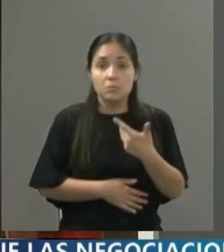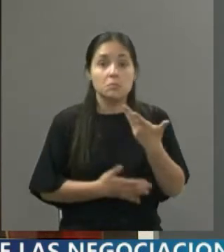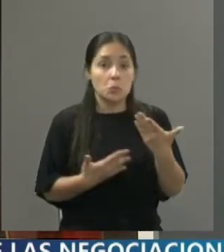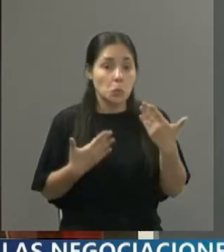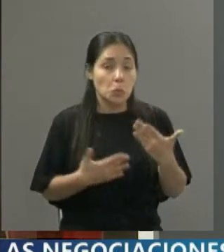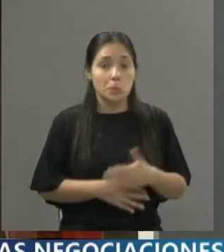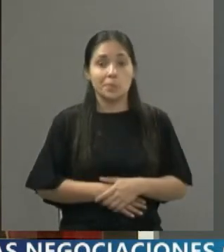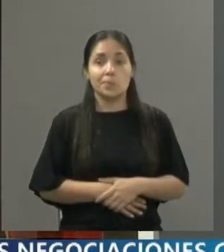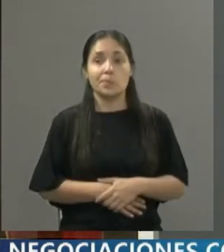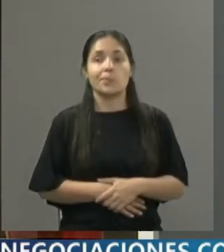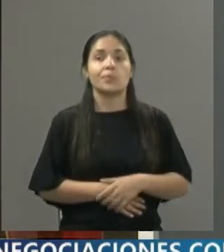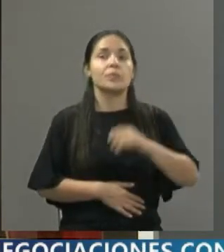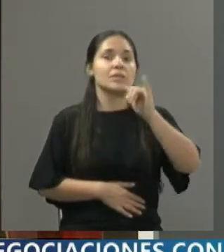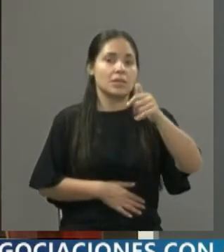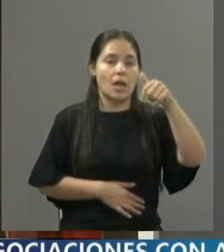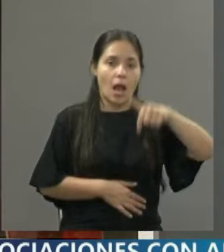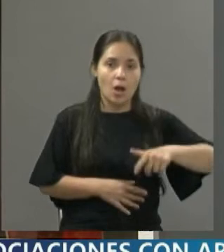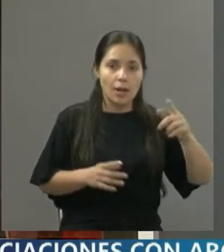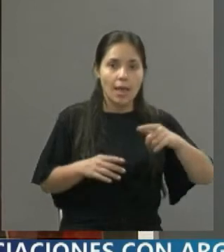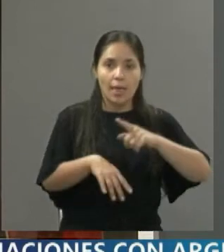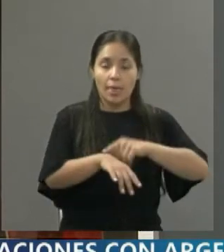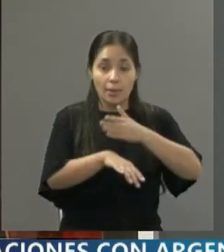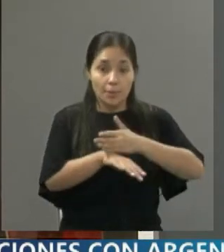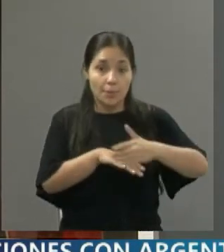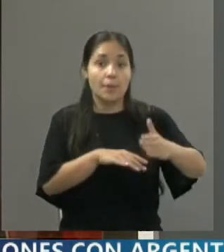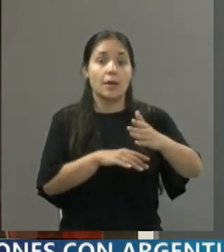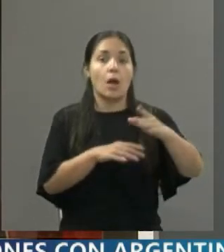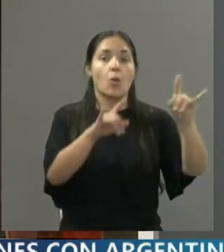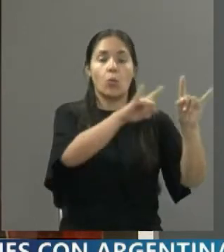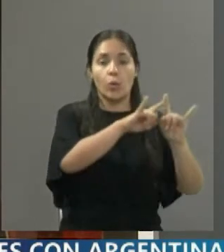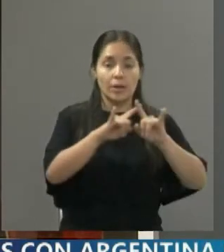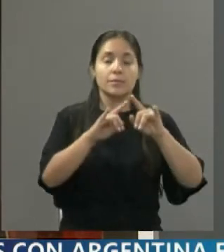Sí, mira, en breve lo vamos a estar subiendo a nuestra web, que es